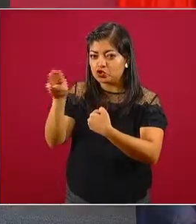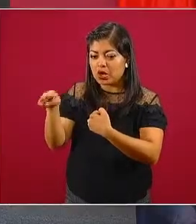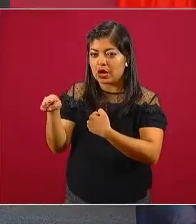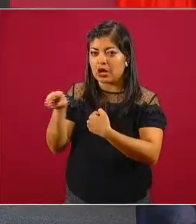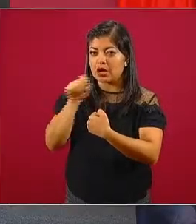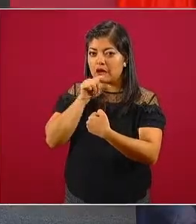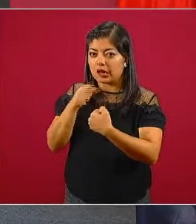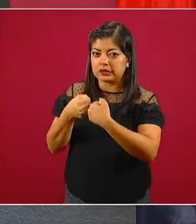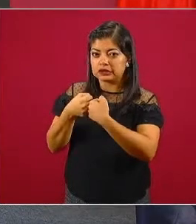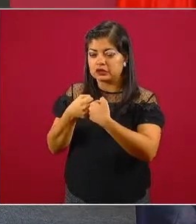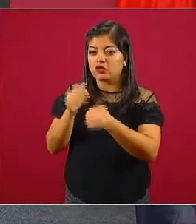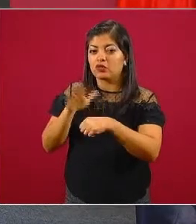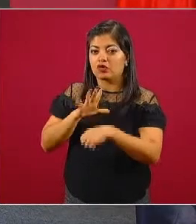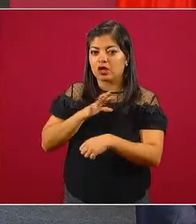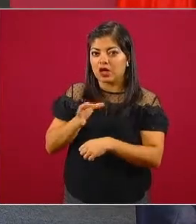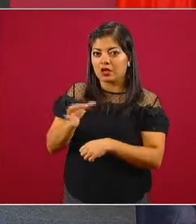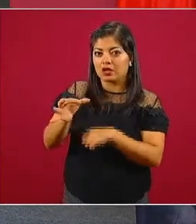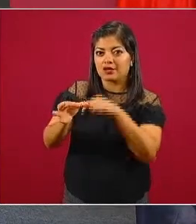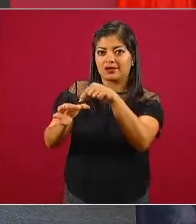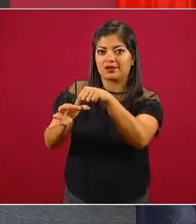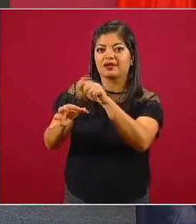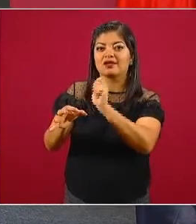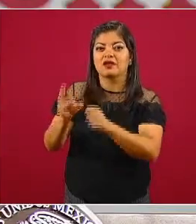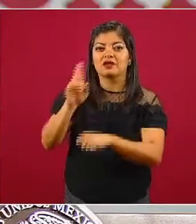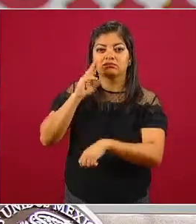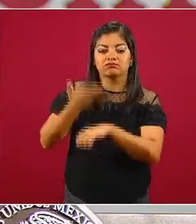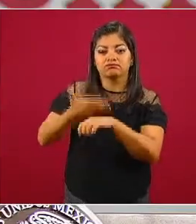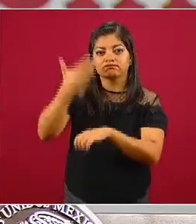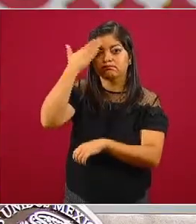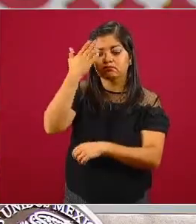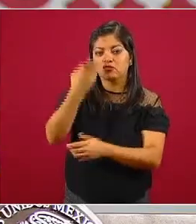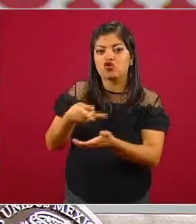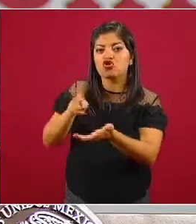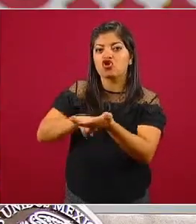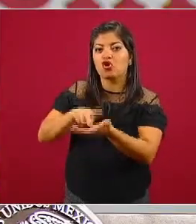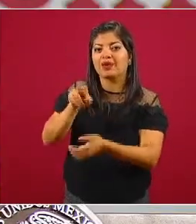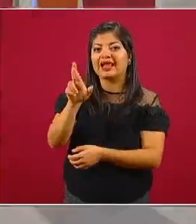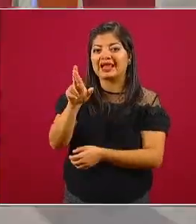que dirige el doble R. La que sigue, por favor.